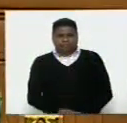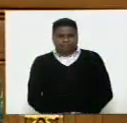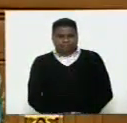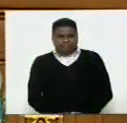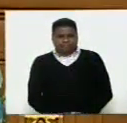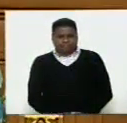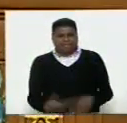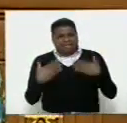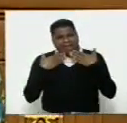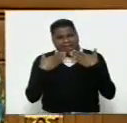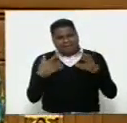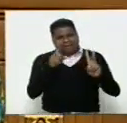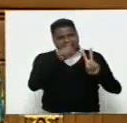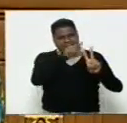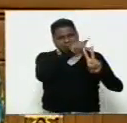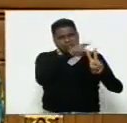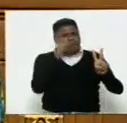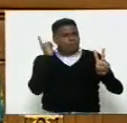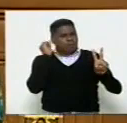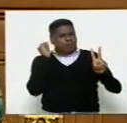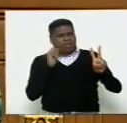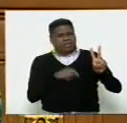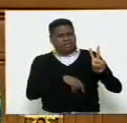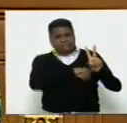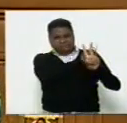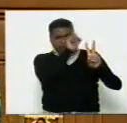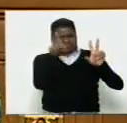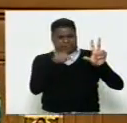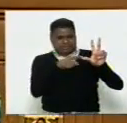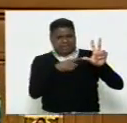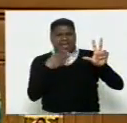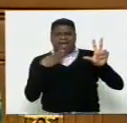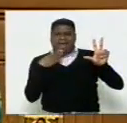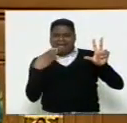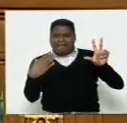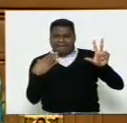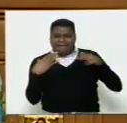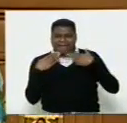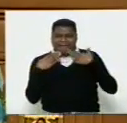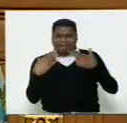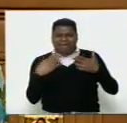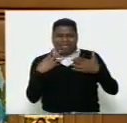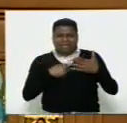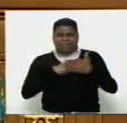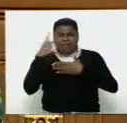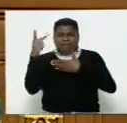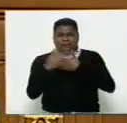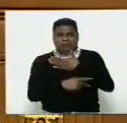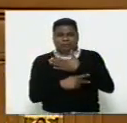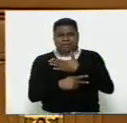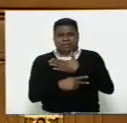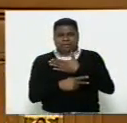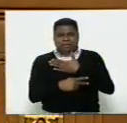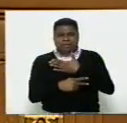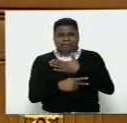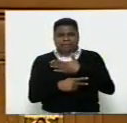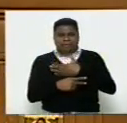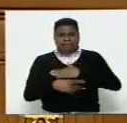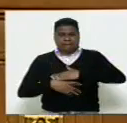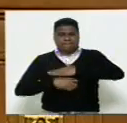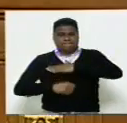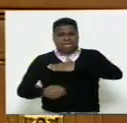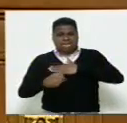Quiero agradecer al programa de parto humanizado, a